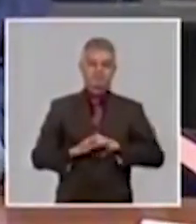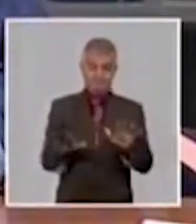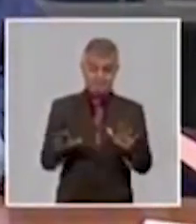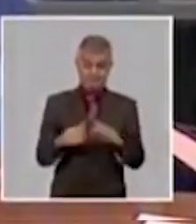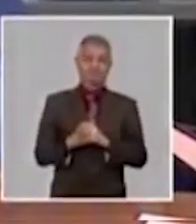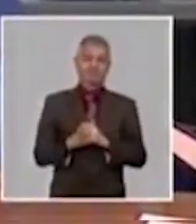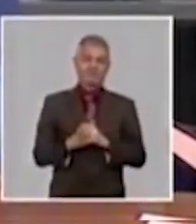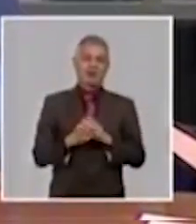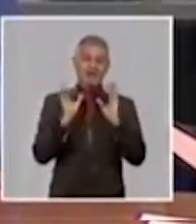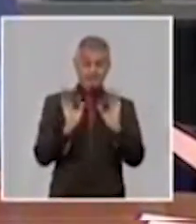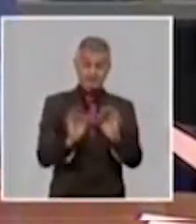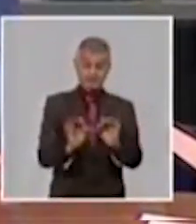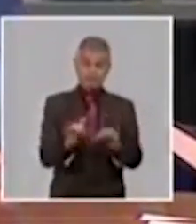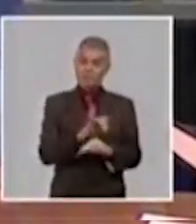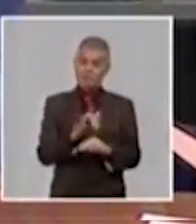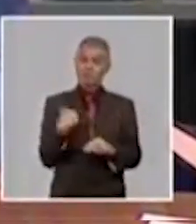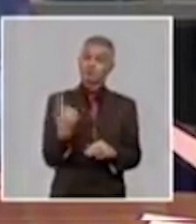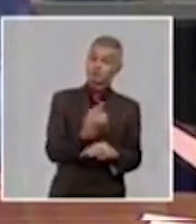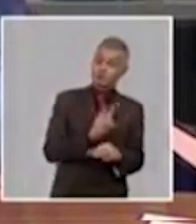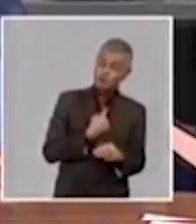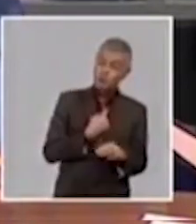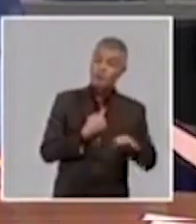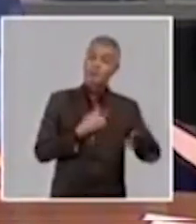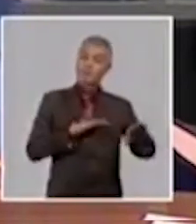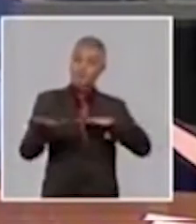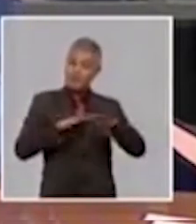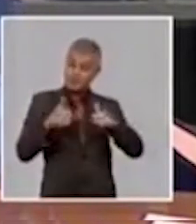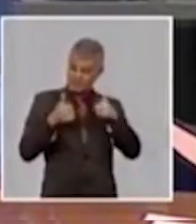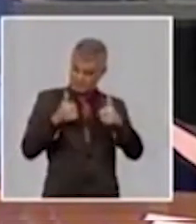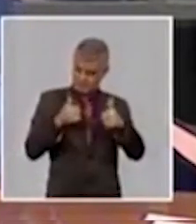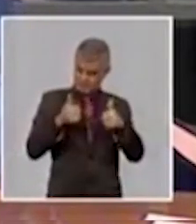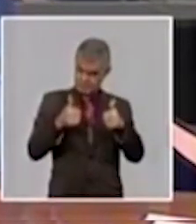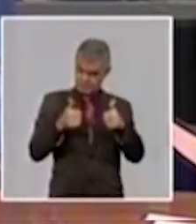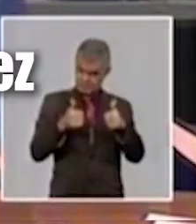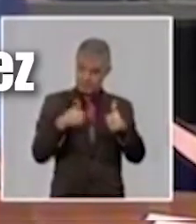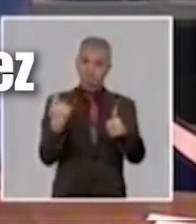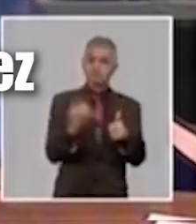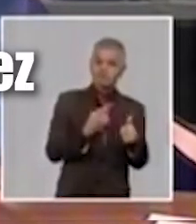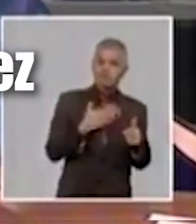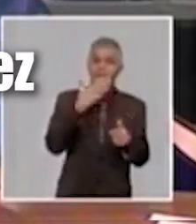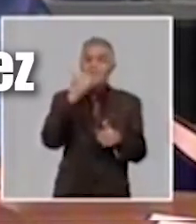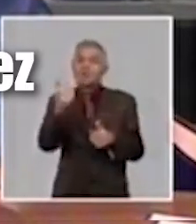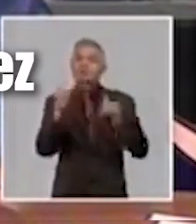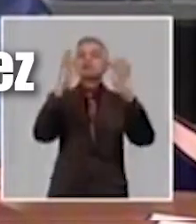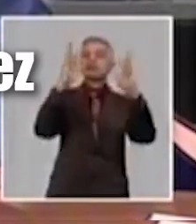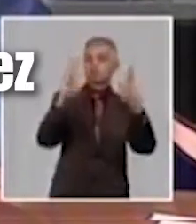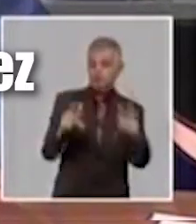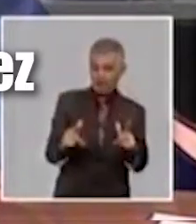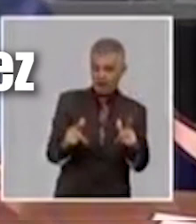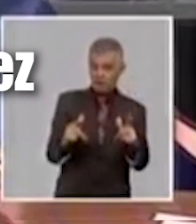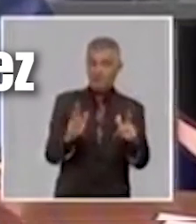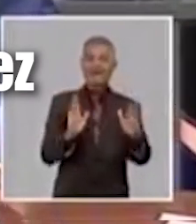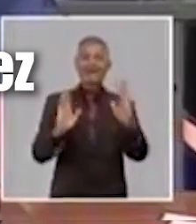pandemia. En la misma medida que seamos más eficaces preparándolo, en la misma medida también que tengamos mejores resultados en la etapa